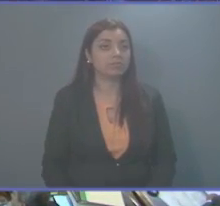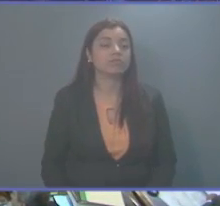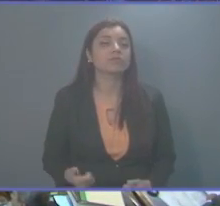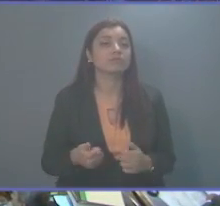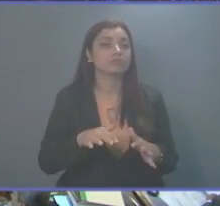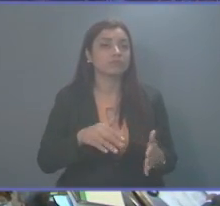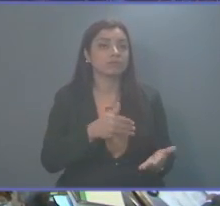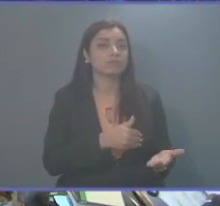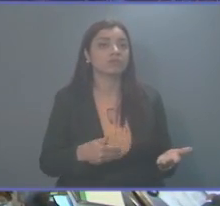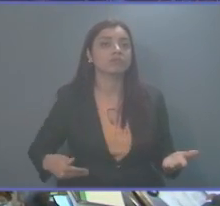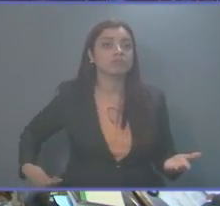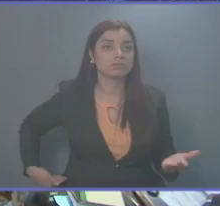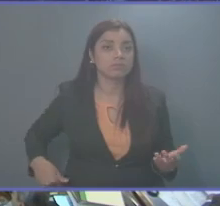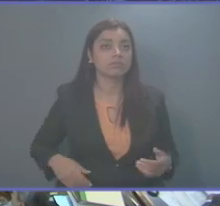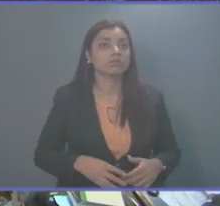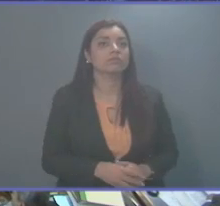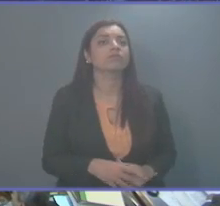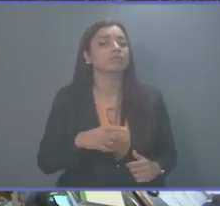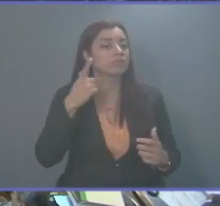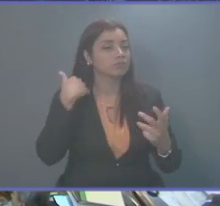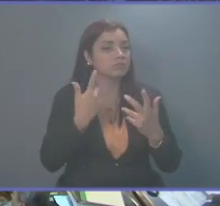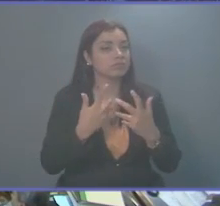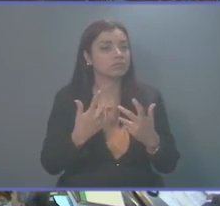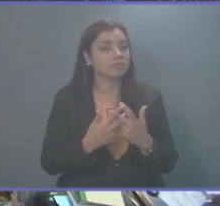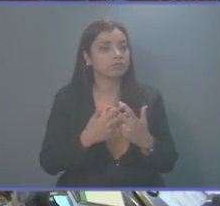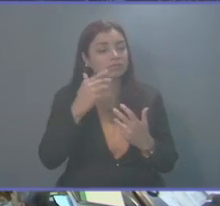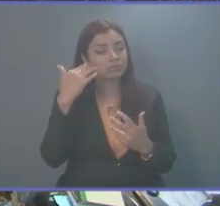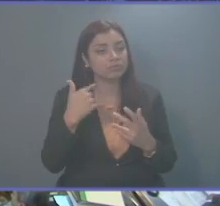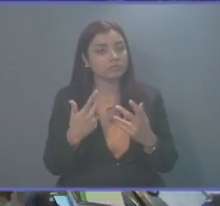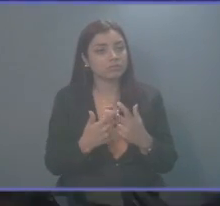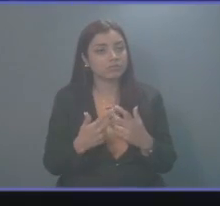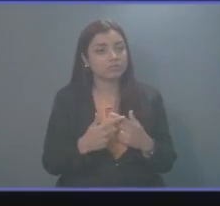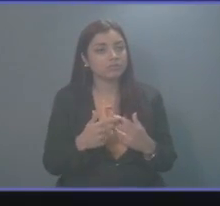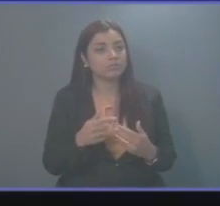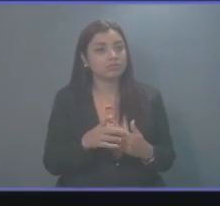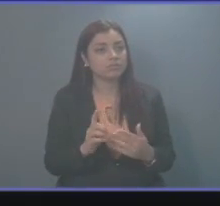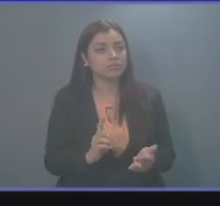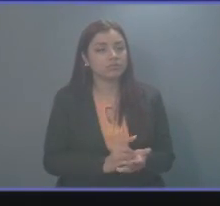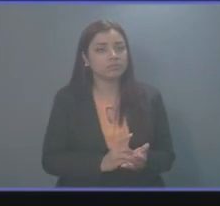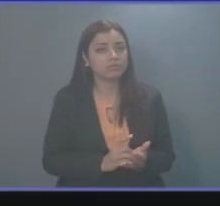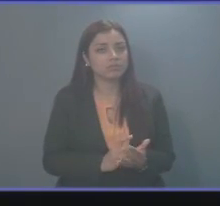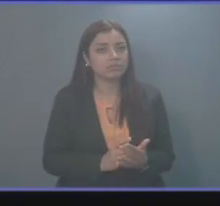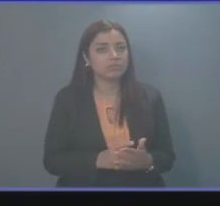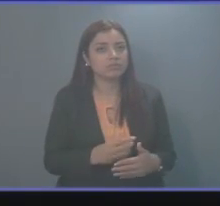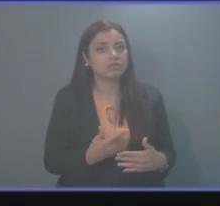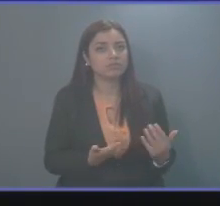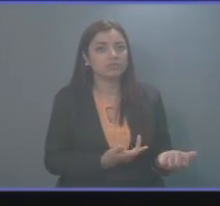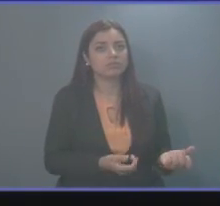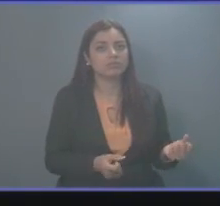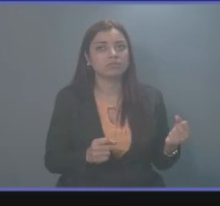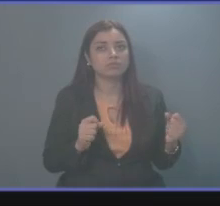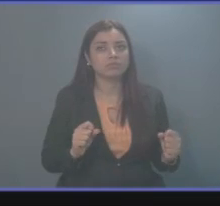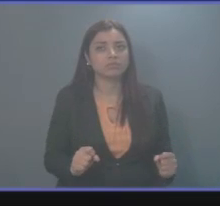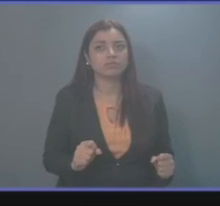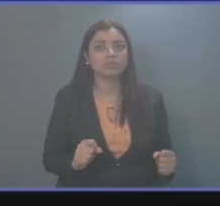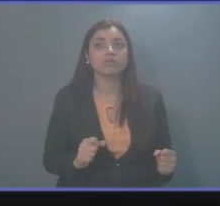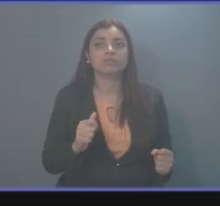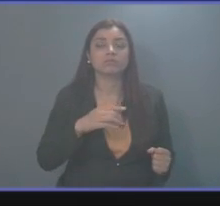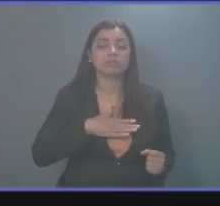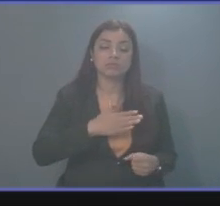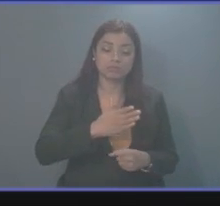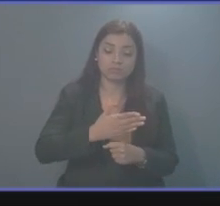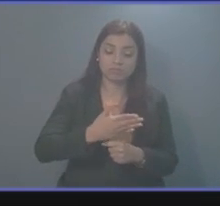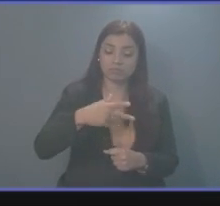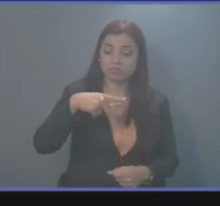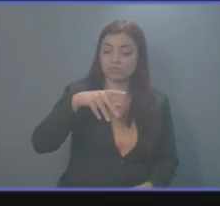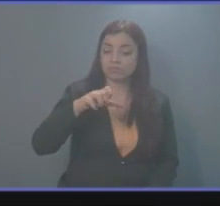Gracias, señor presidente, compañeros y compañeras diputados. Como Concertación Nacional y